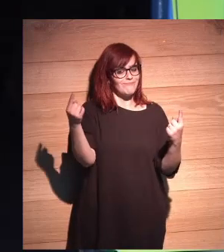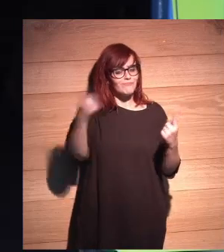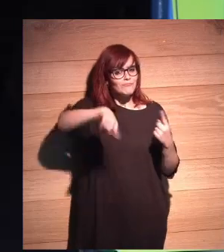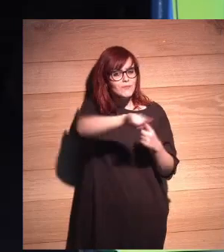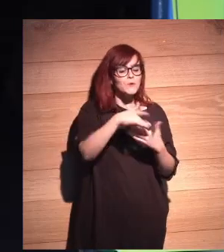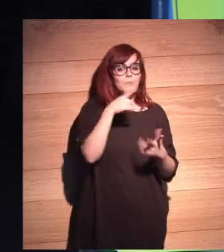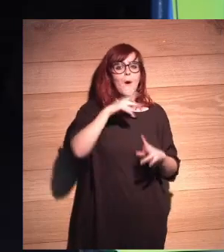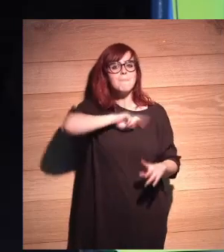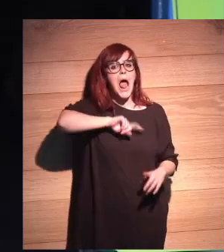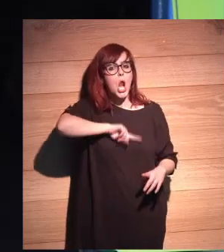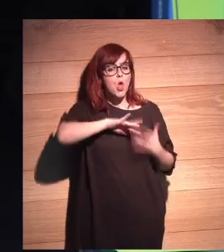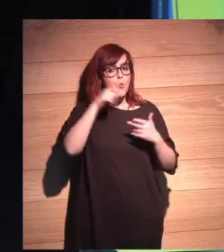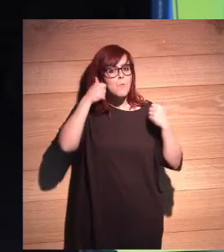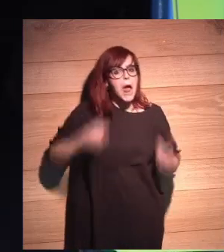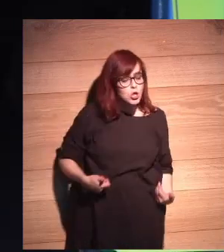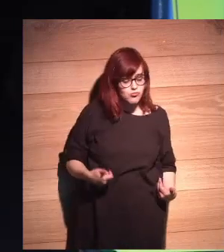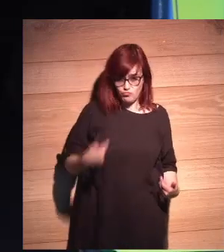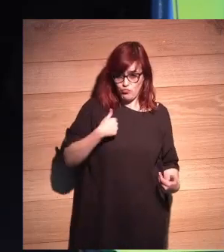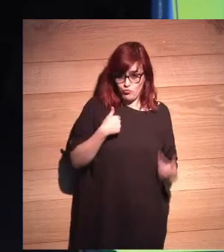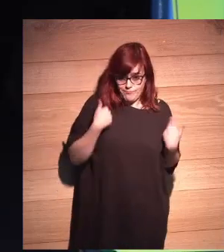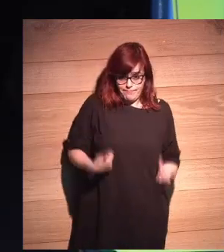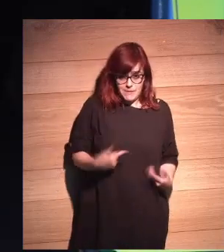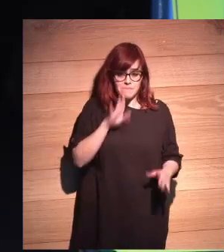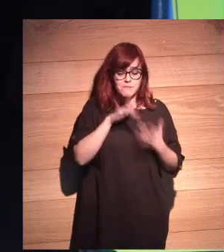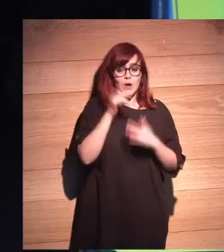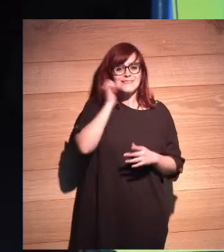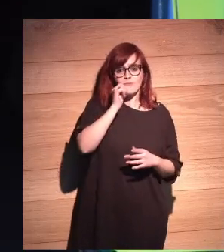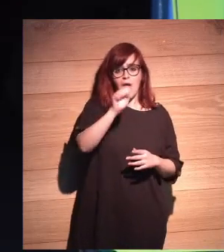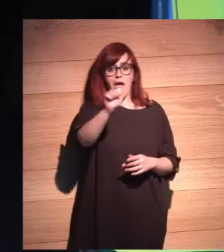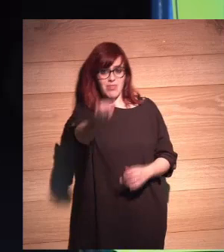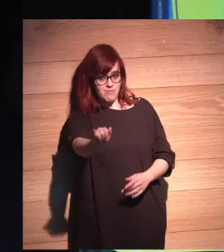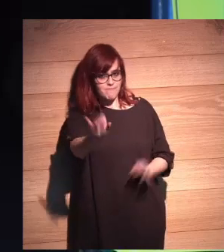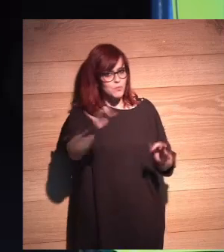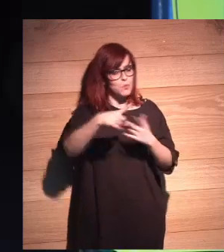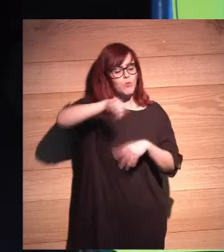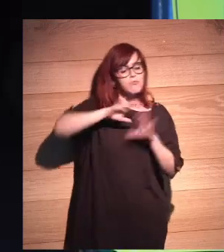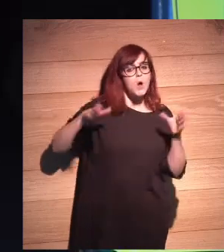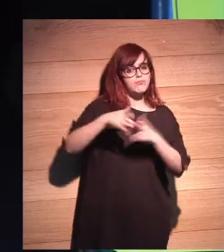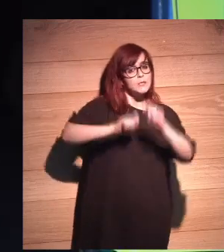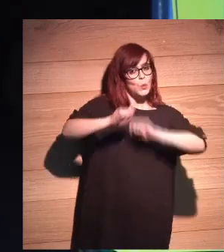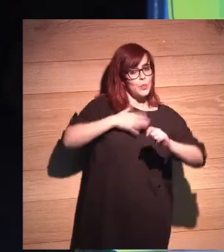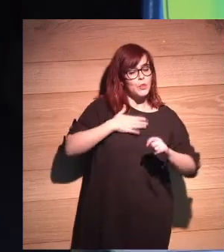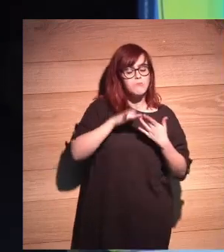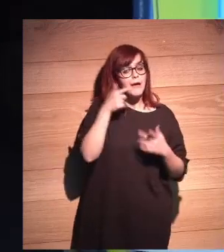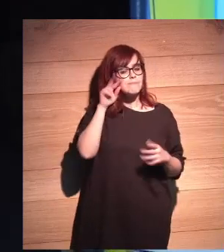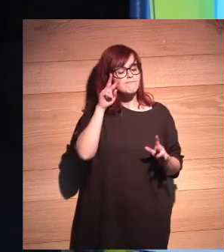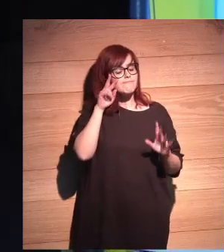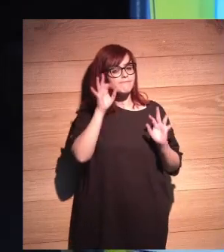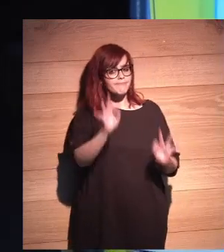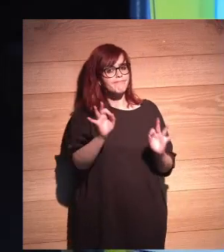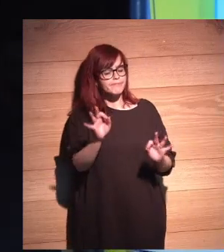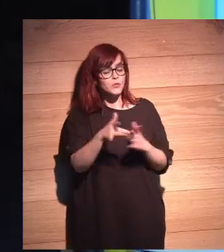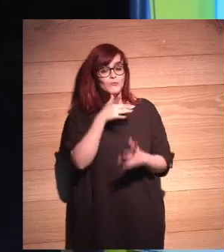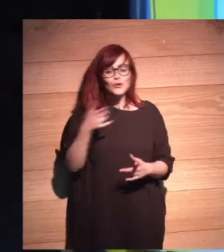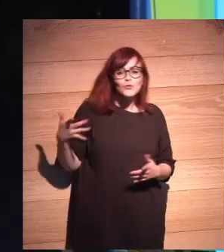de los valores humanos, ¿no? Yo en Saturdays AI, desde mi humilde experiencia, me he dado cuenta de eso, ¿no?,